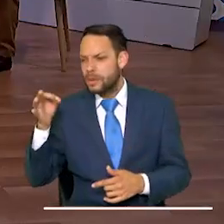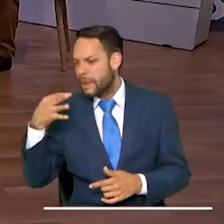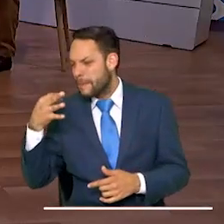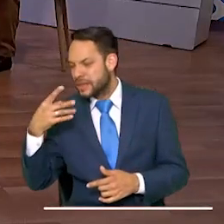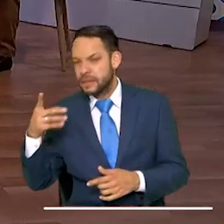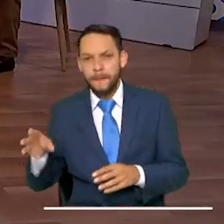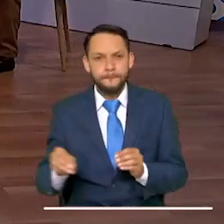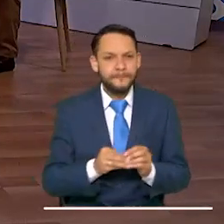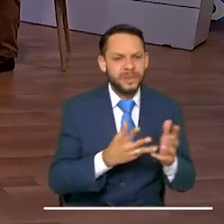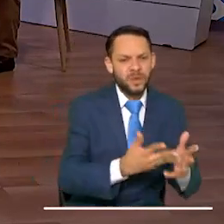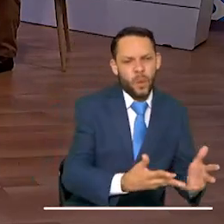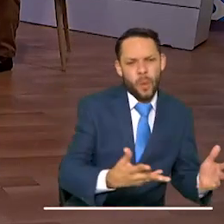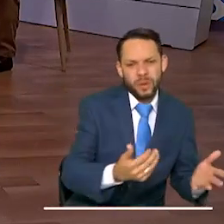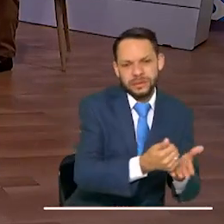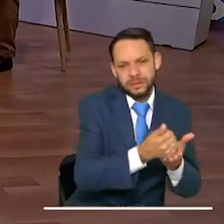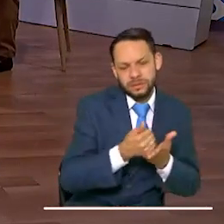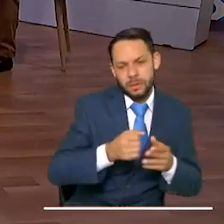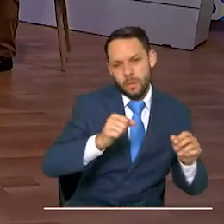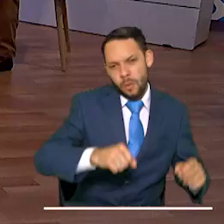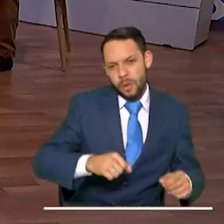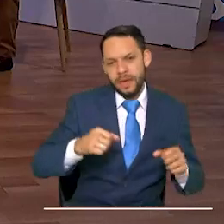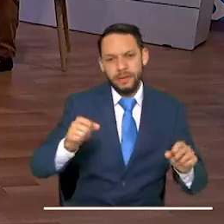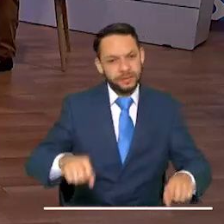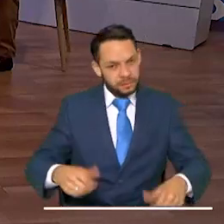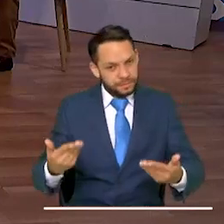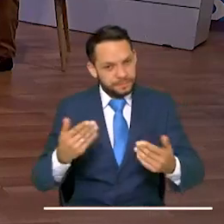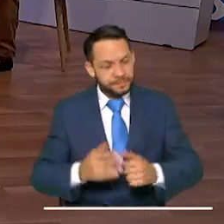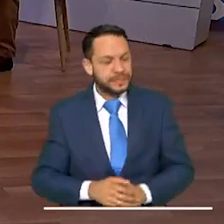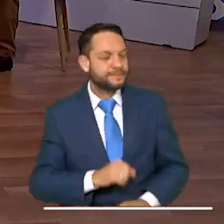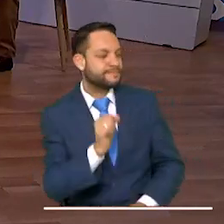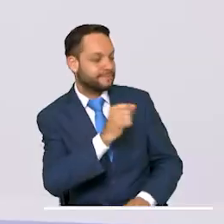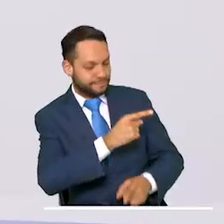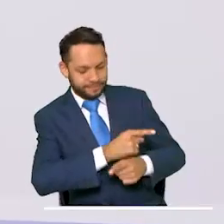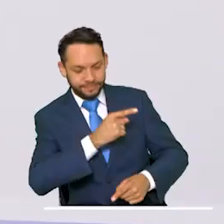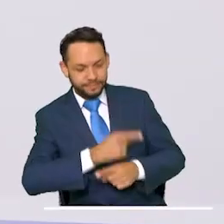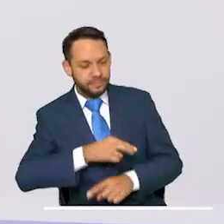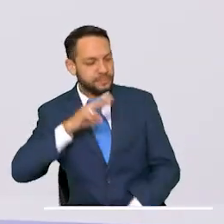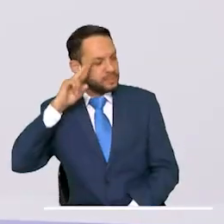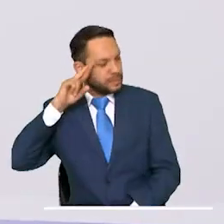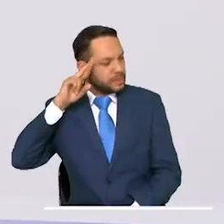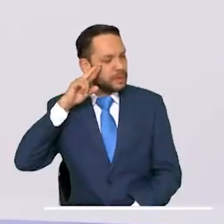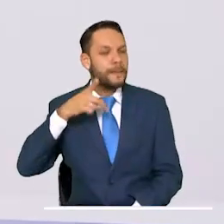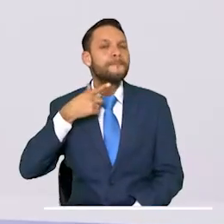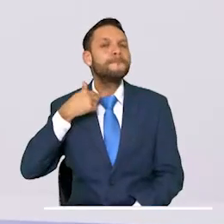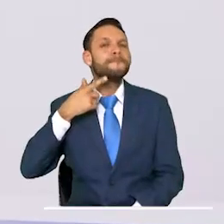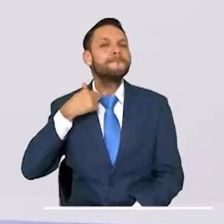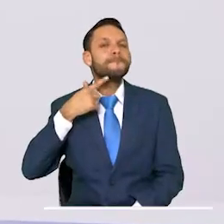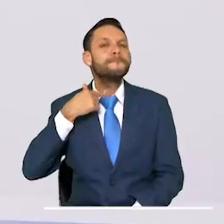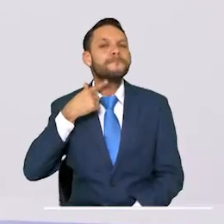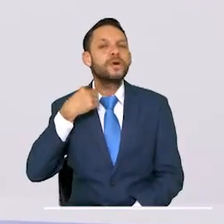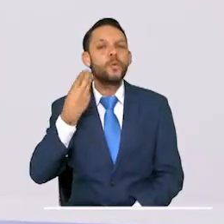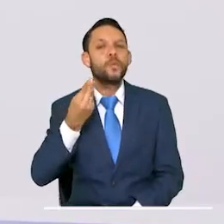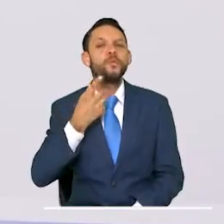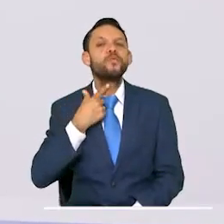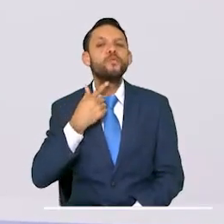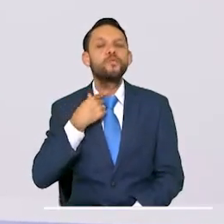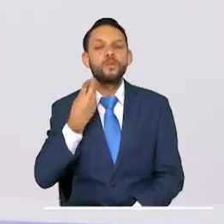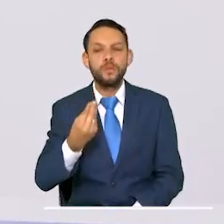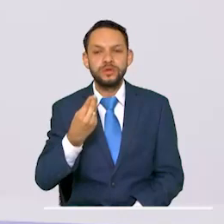Otoniel? Pues yo creo que ahí hay un... Lo que a mí me gusta a mí preguntarme sobre el cáncer tiene que